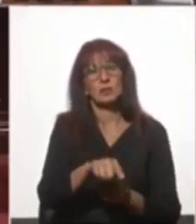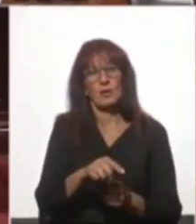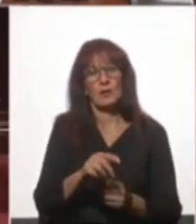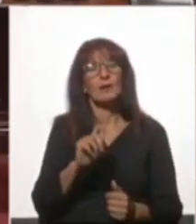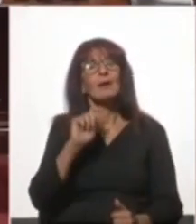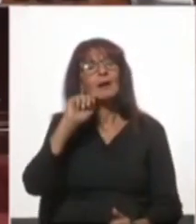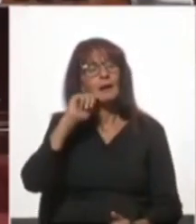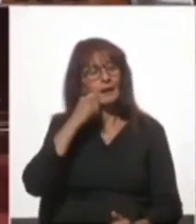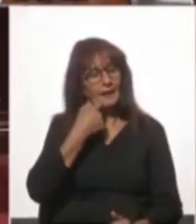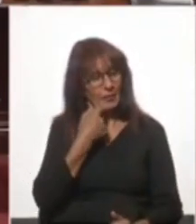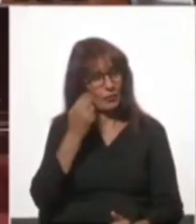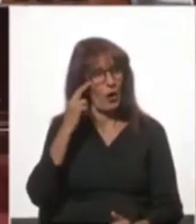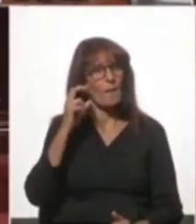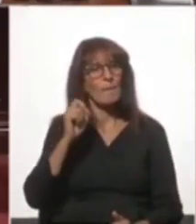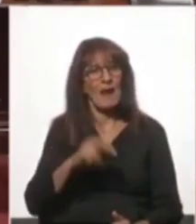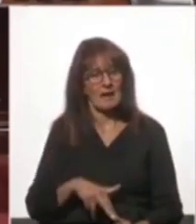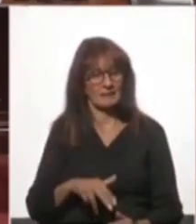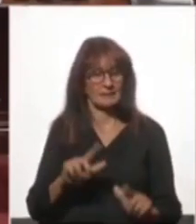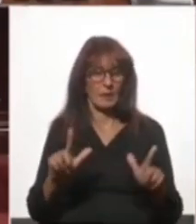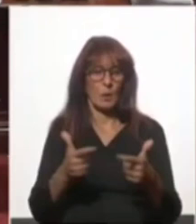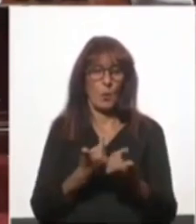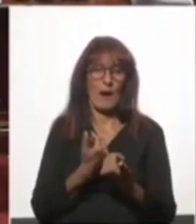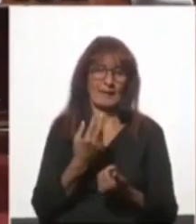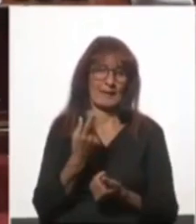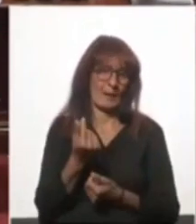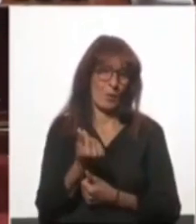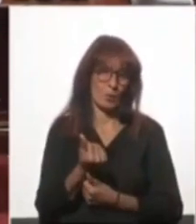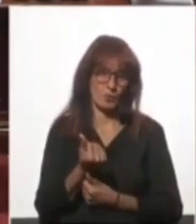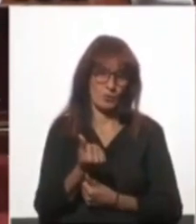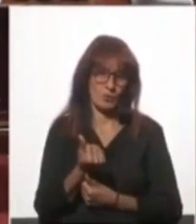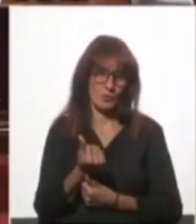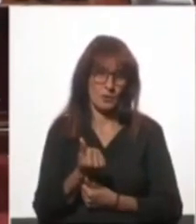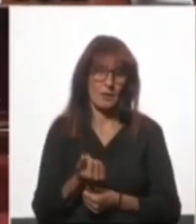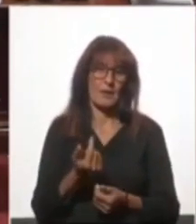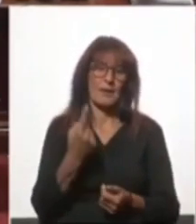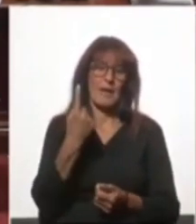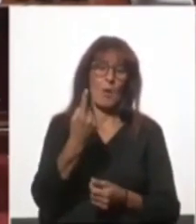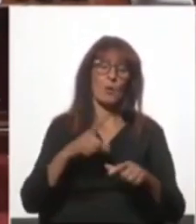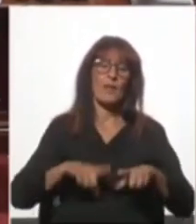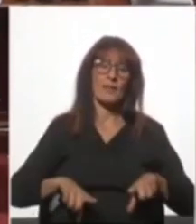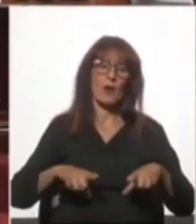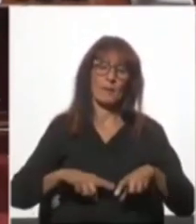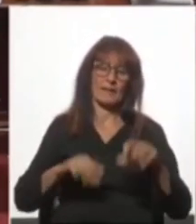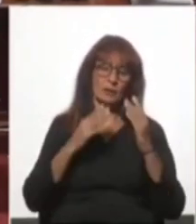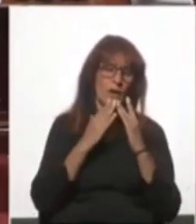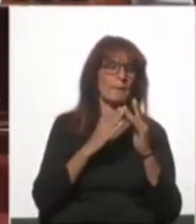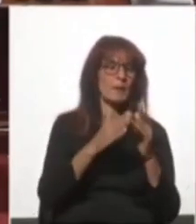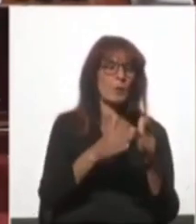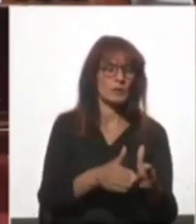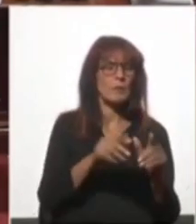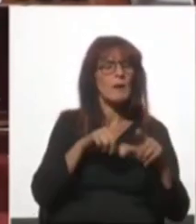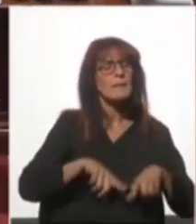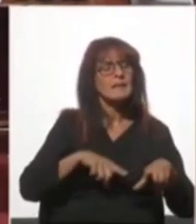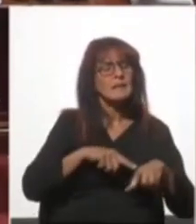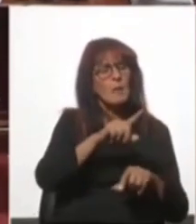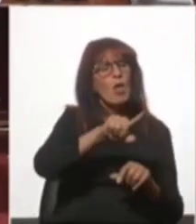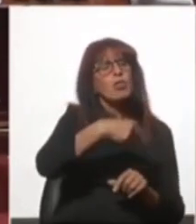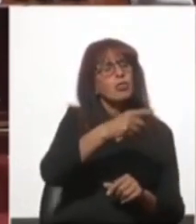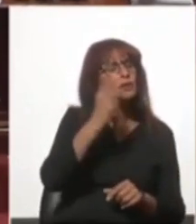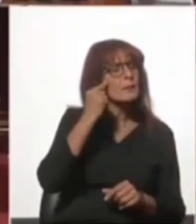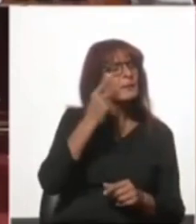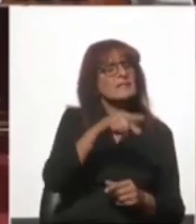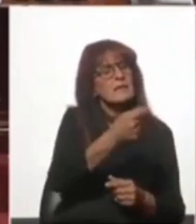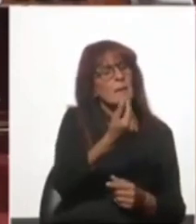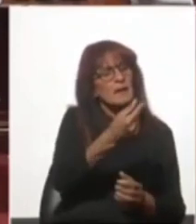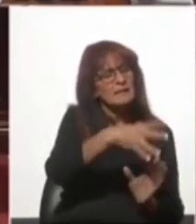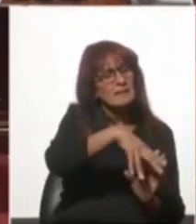Lindos planes sin recursos. En algún momento a uno de los ministros le preguntamos, ministro, ¿de dónde piensa sacar recursos